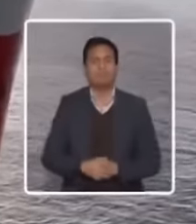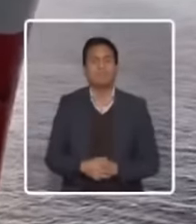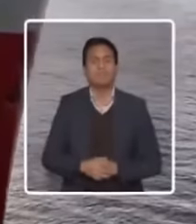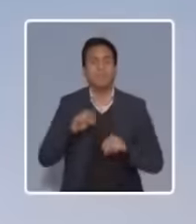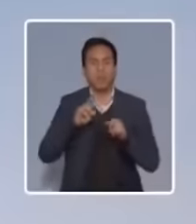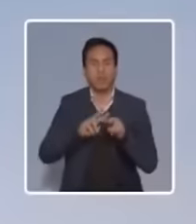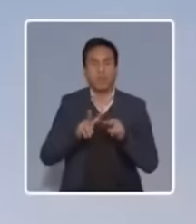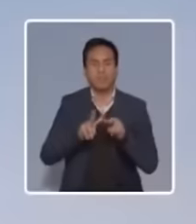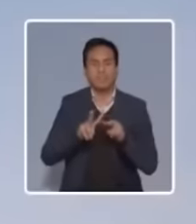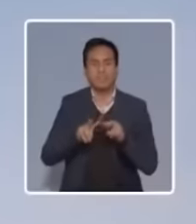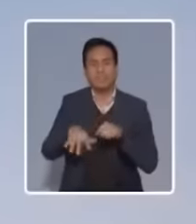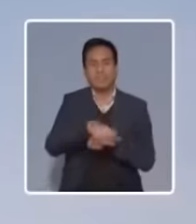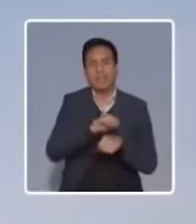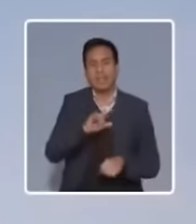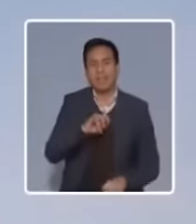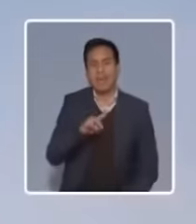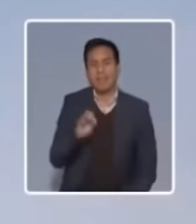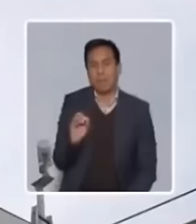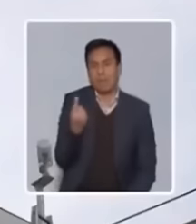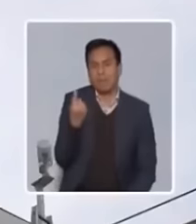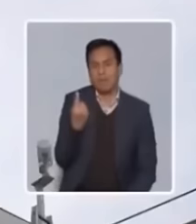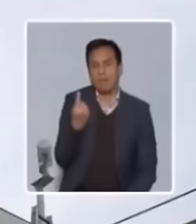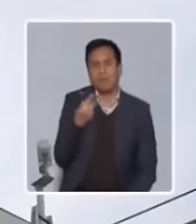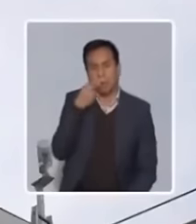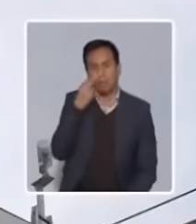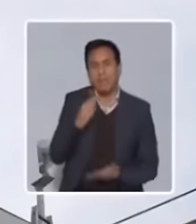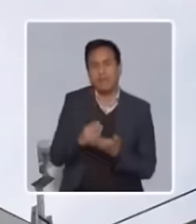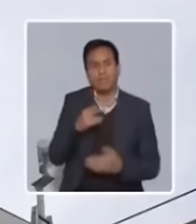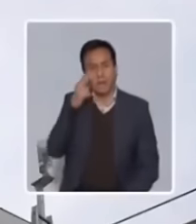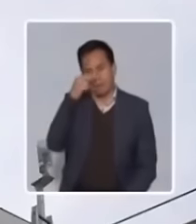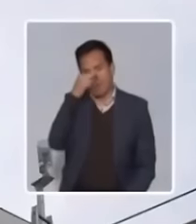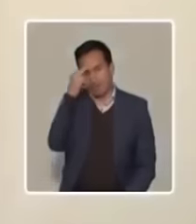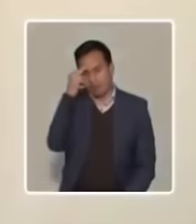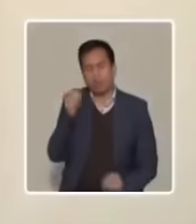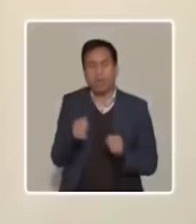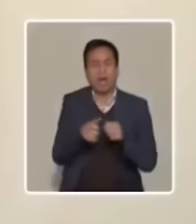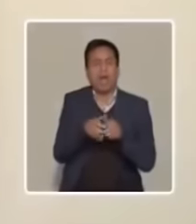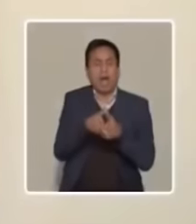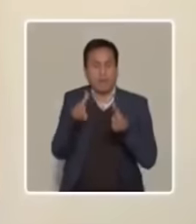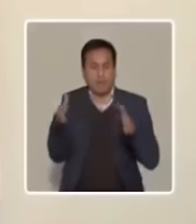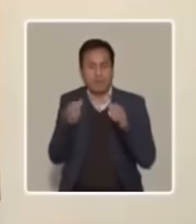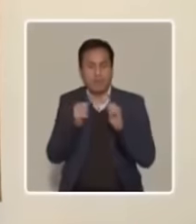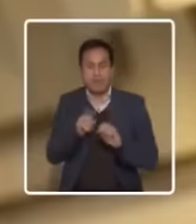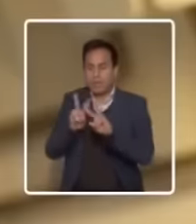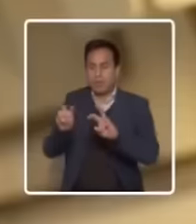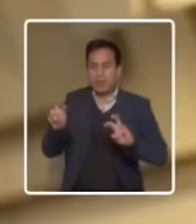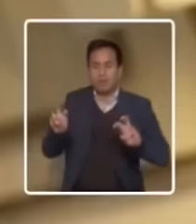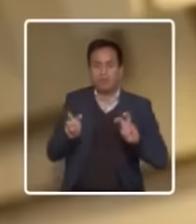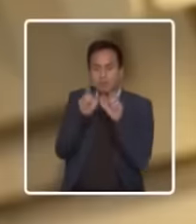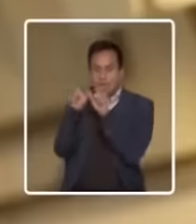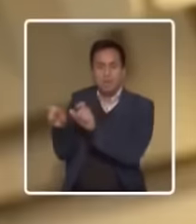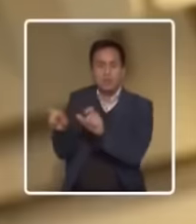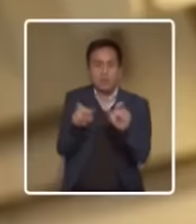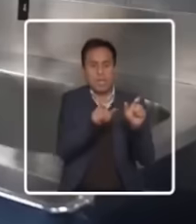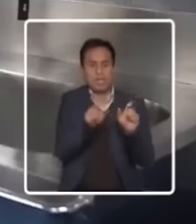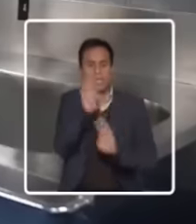lo va a hacer hasta la isla Alejandro primero, entre noviembre y marzo, ampliando de esta manera nuestra capacidad de exploración, patrullaje